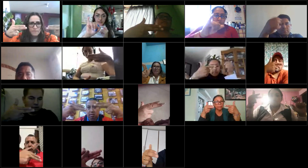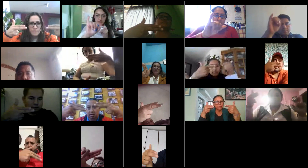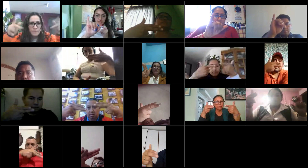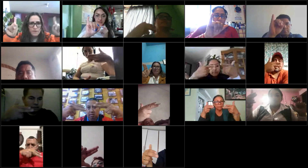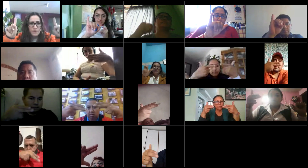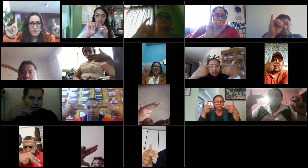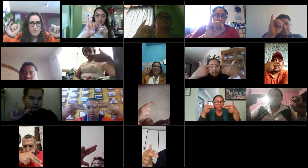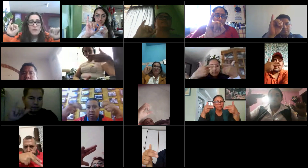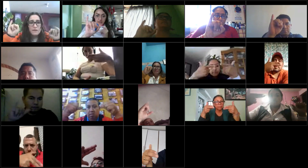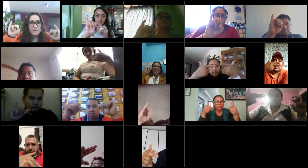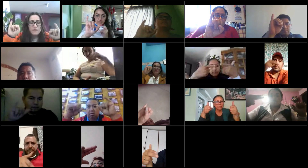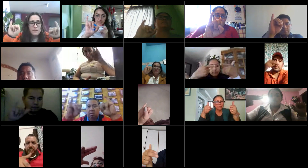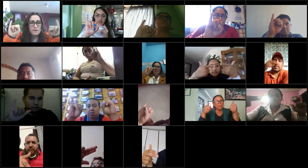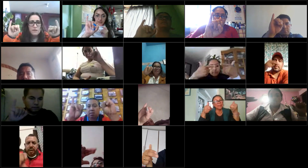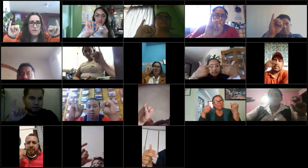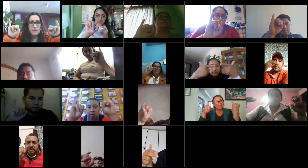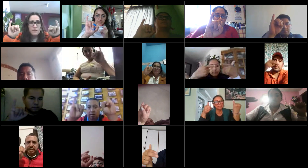I.